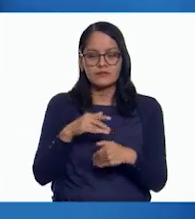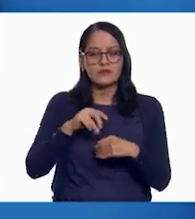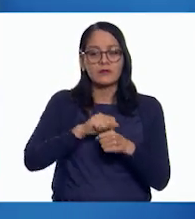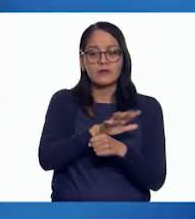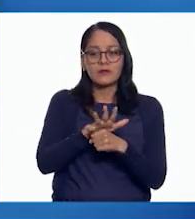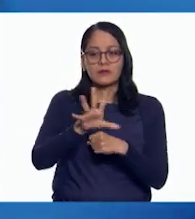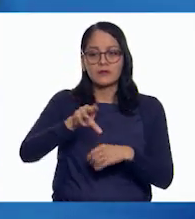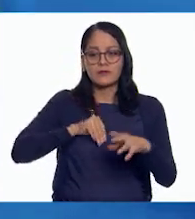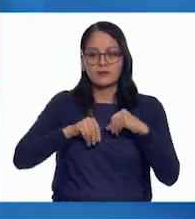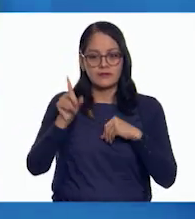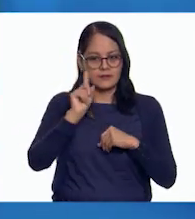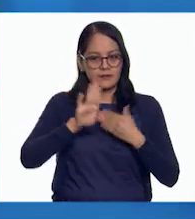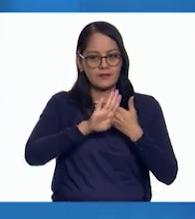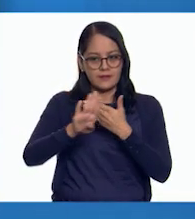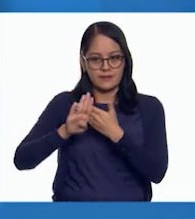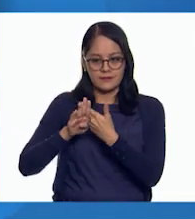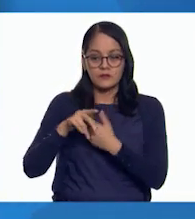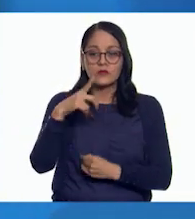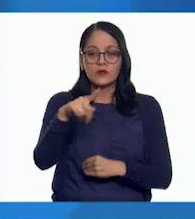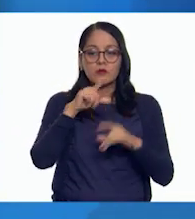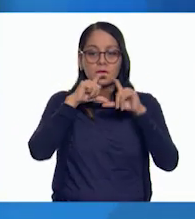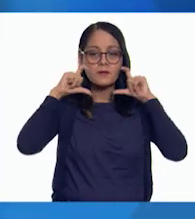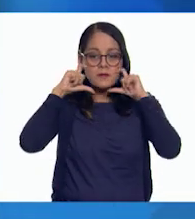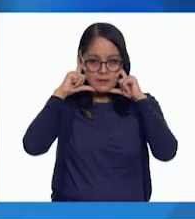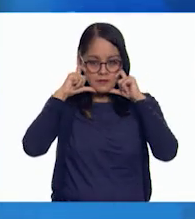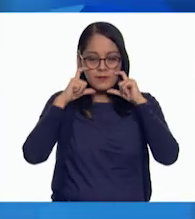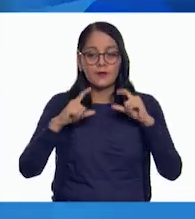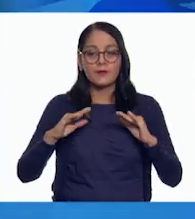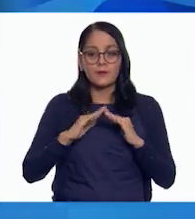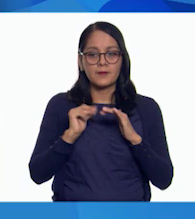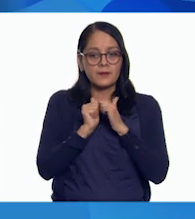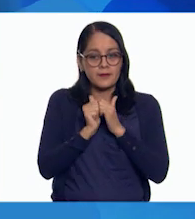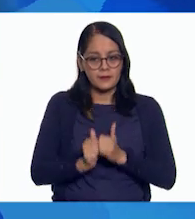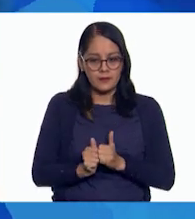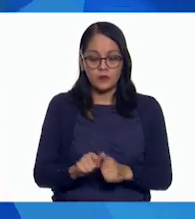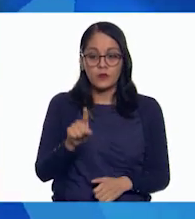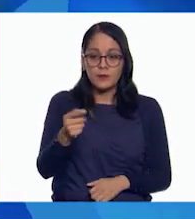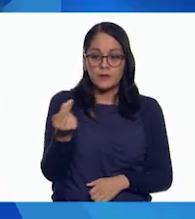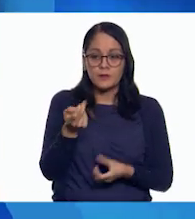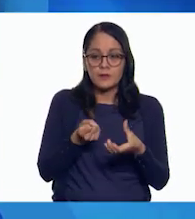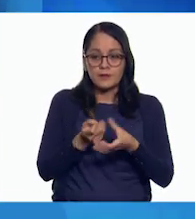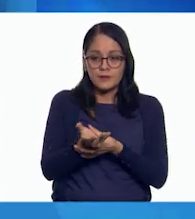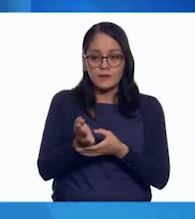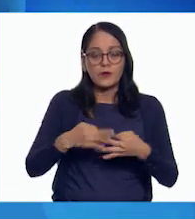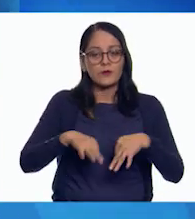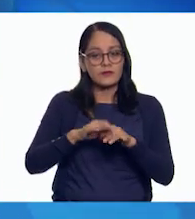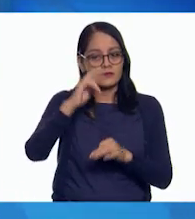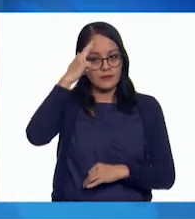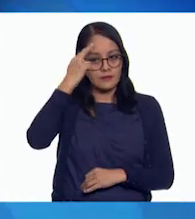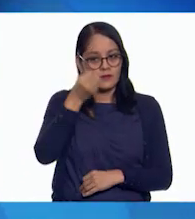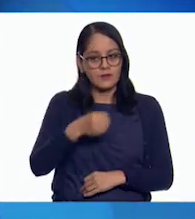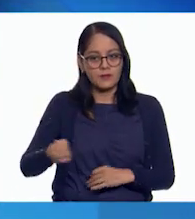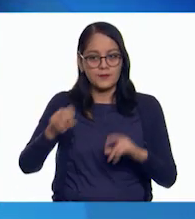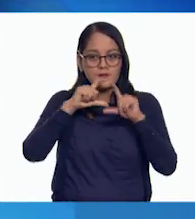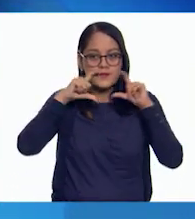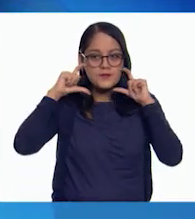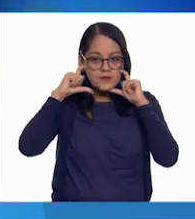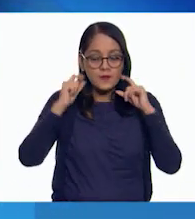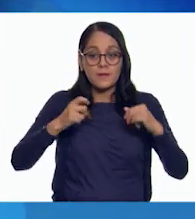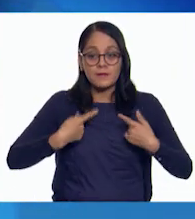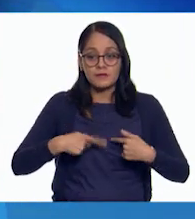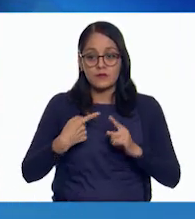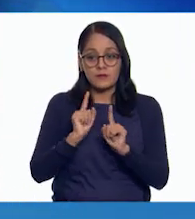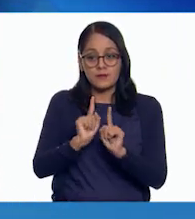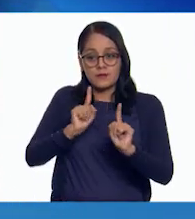contagiarnos. Utiliza cubrebocas. No salgas de casa. Si tienes que hacerlo, recuerda que es obligatorio utilizarlo. Mantén